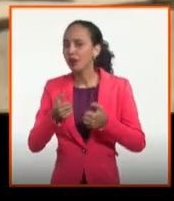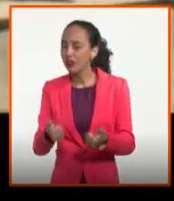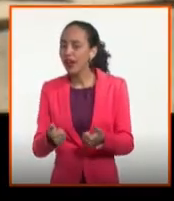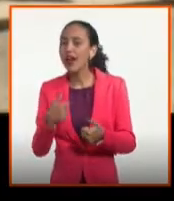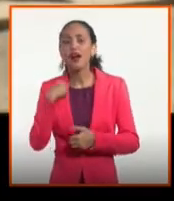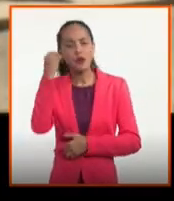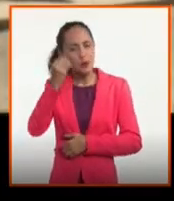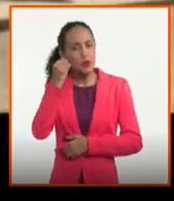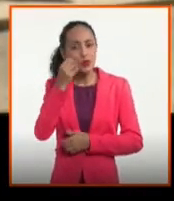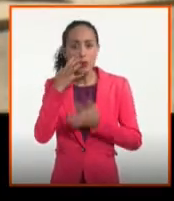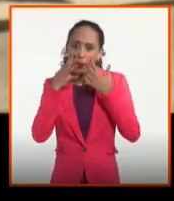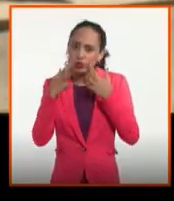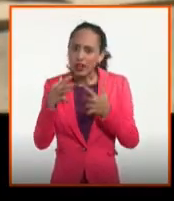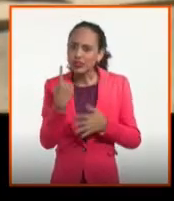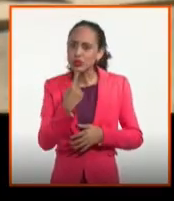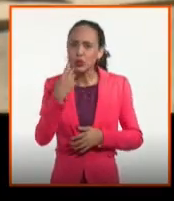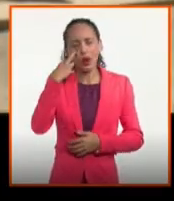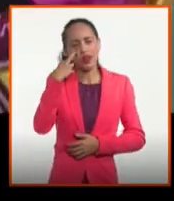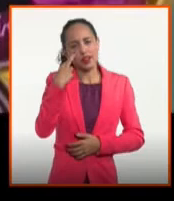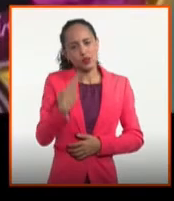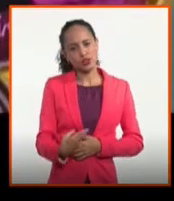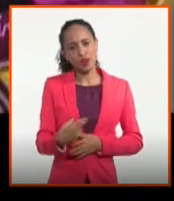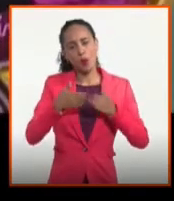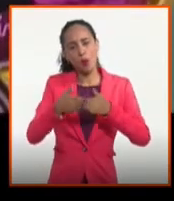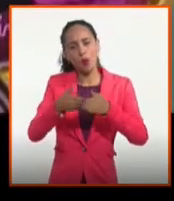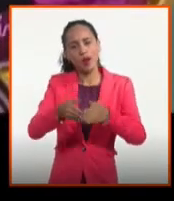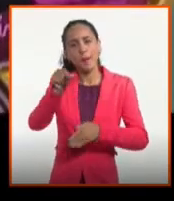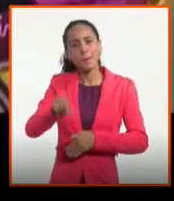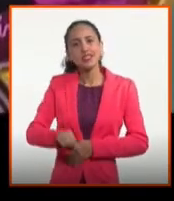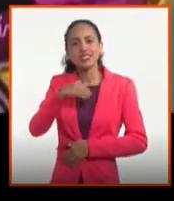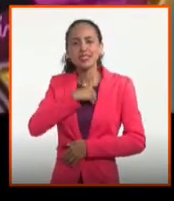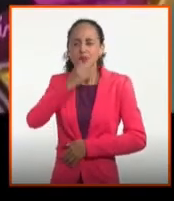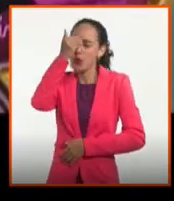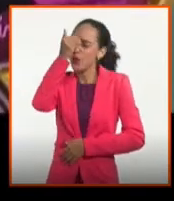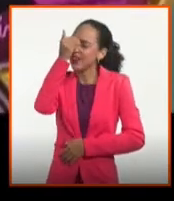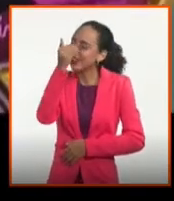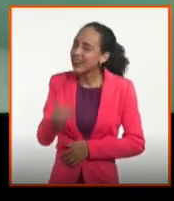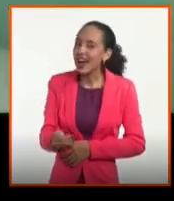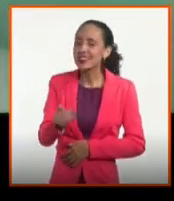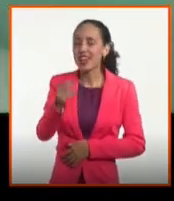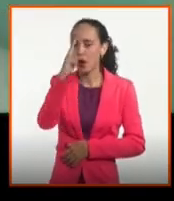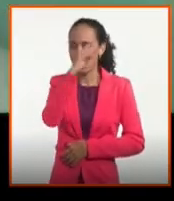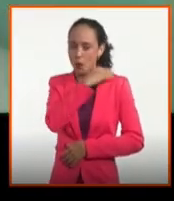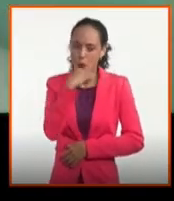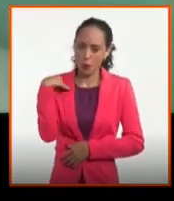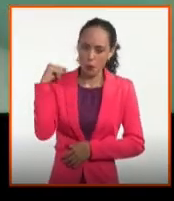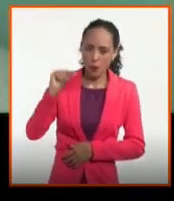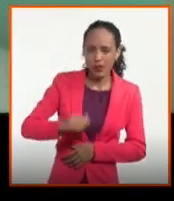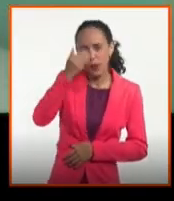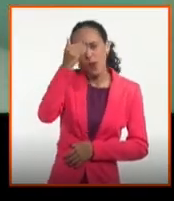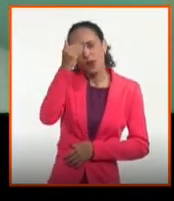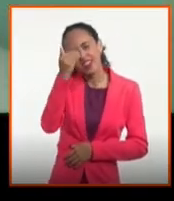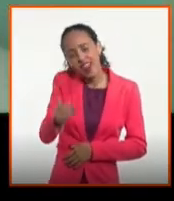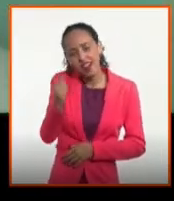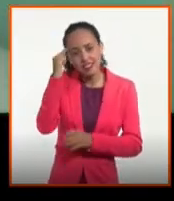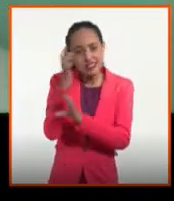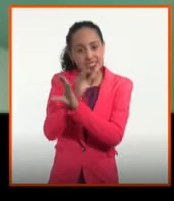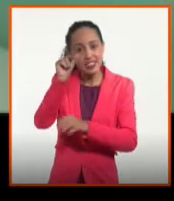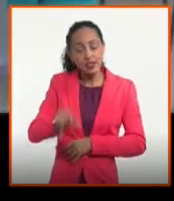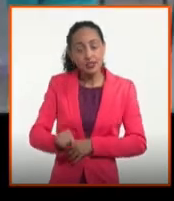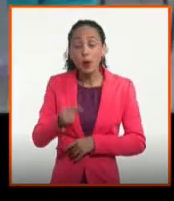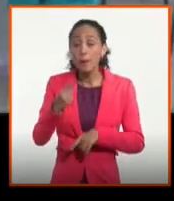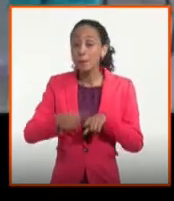importante lo reconocemos los granmenses estamos muy agradecidos de ello y por encima de todo ran de ahora no violar las